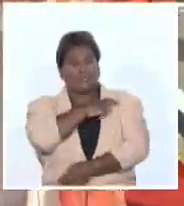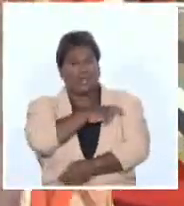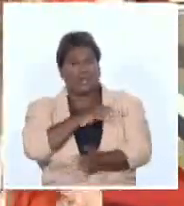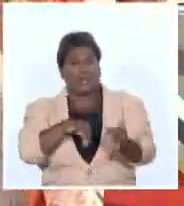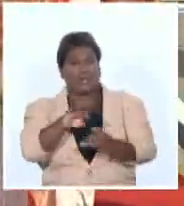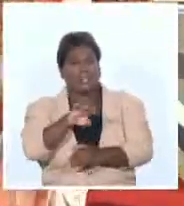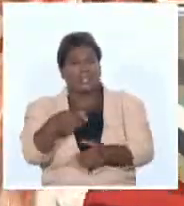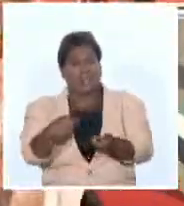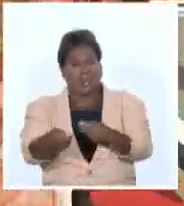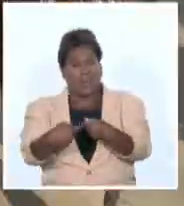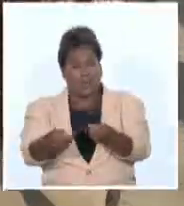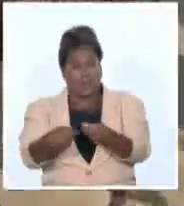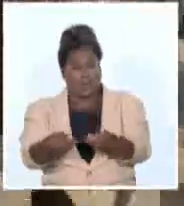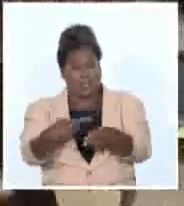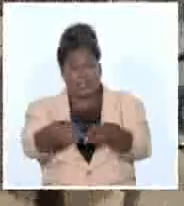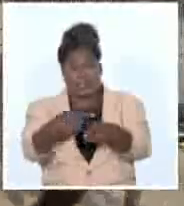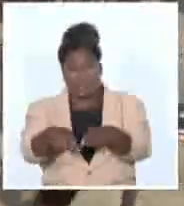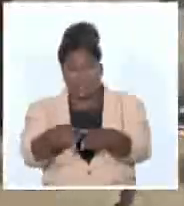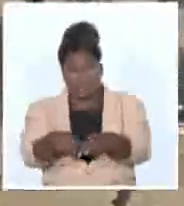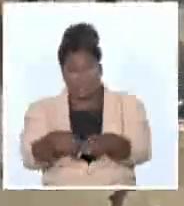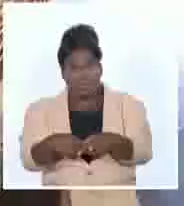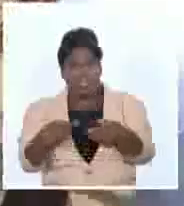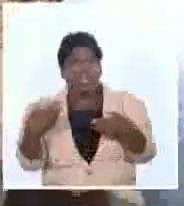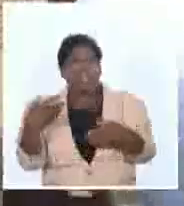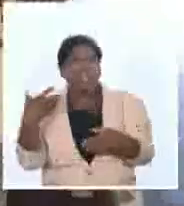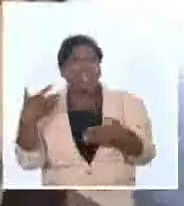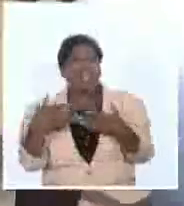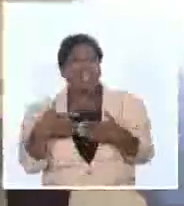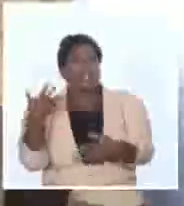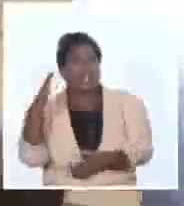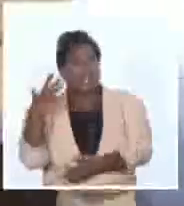Comercio Exterior, el MINREX y Educación Superior.